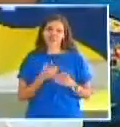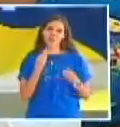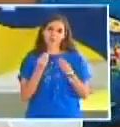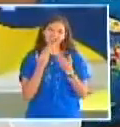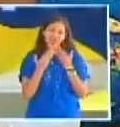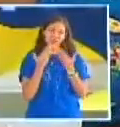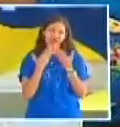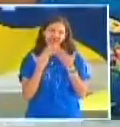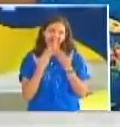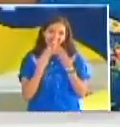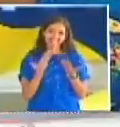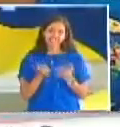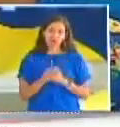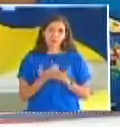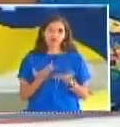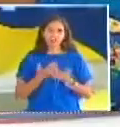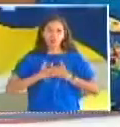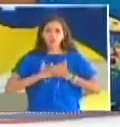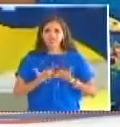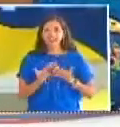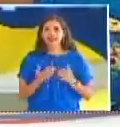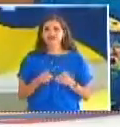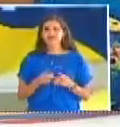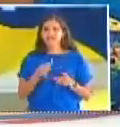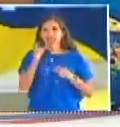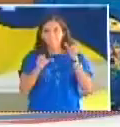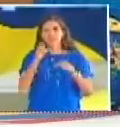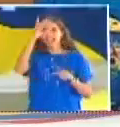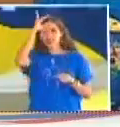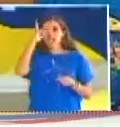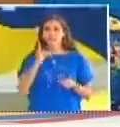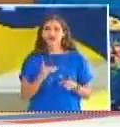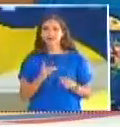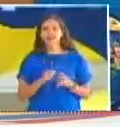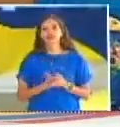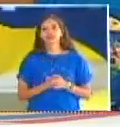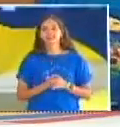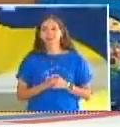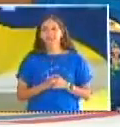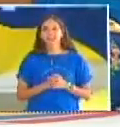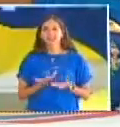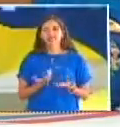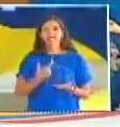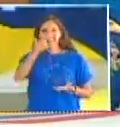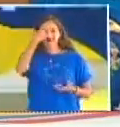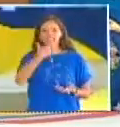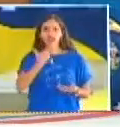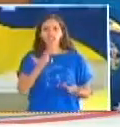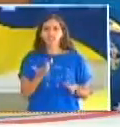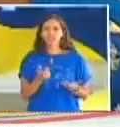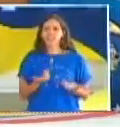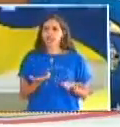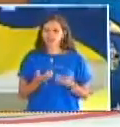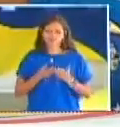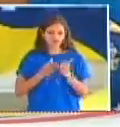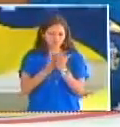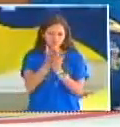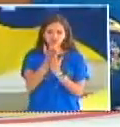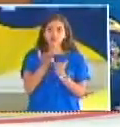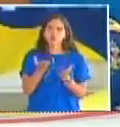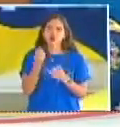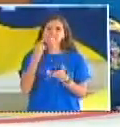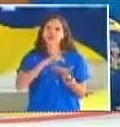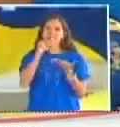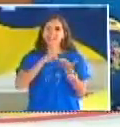Muchísimas gracias por esta oportunidad que le brinda a la gente con discapacidad de ser protagonista de un momento tan trascendental como la